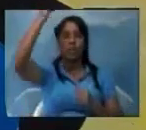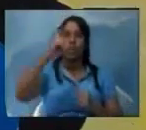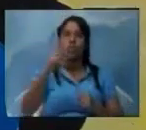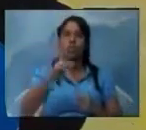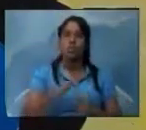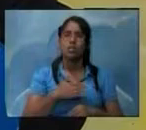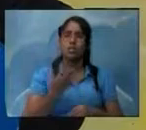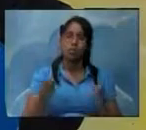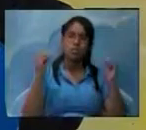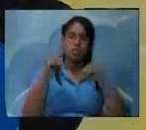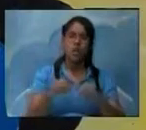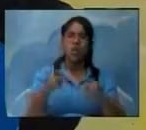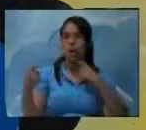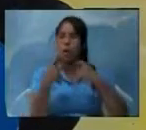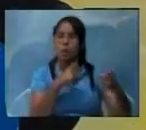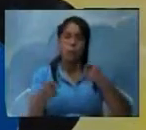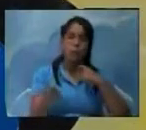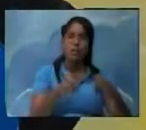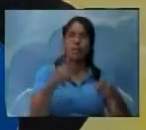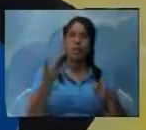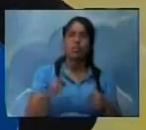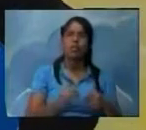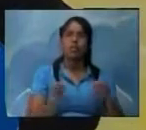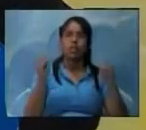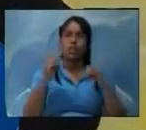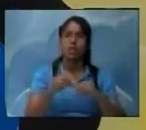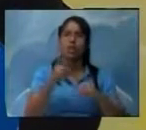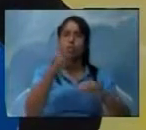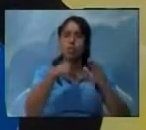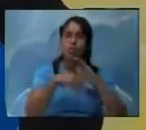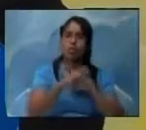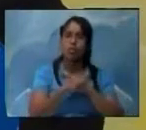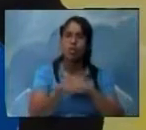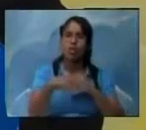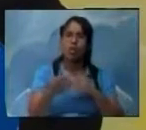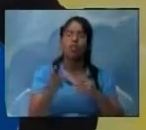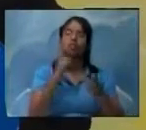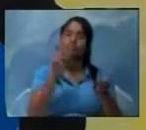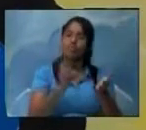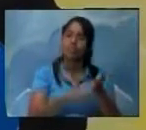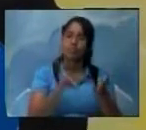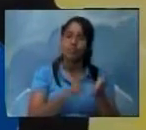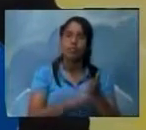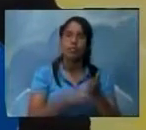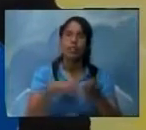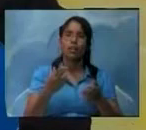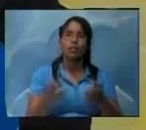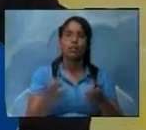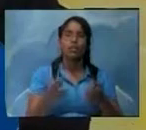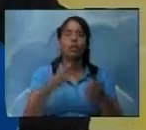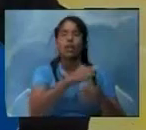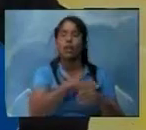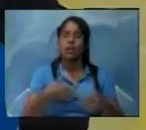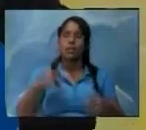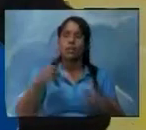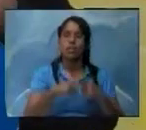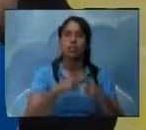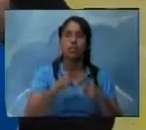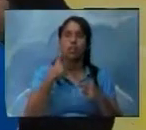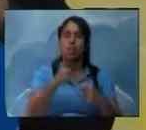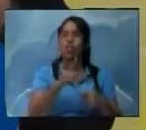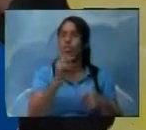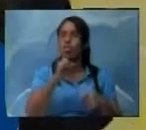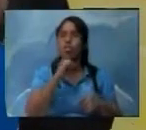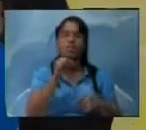se pusieron a discutir. Ellos fueron a lo que realmente interesaba. Y le dijeron al rey: no